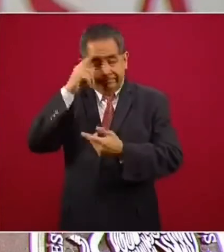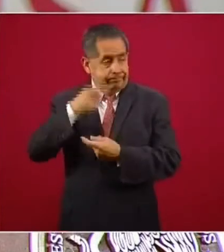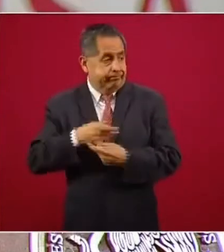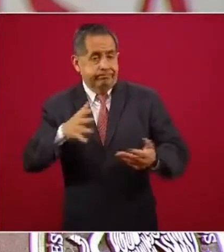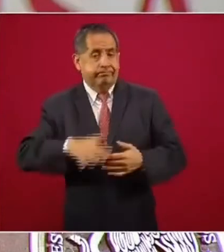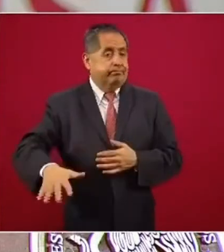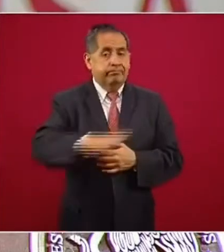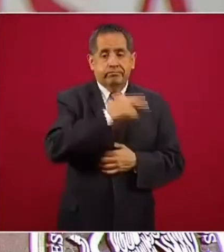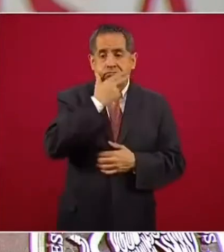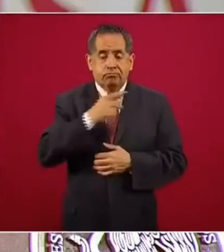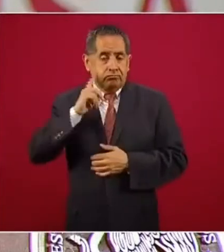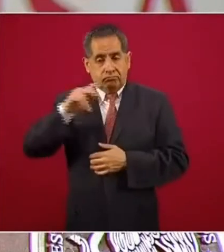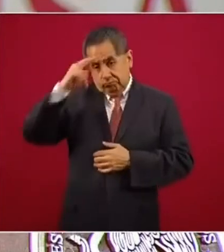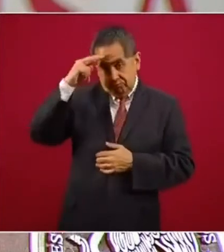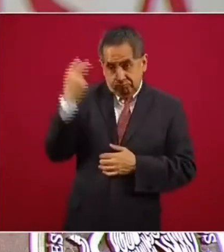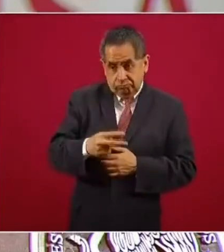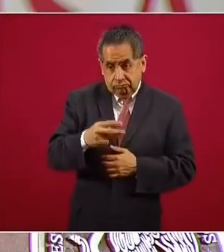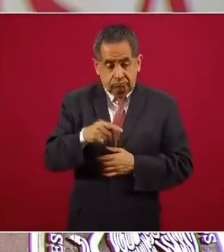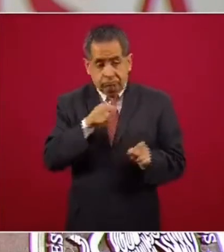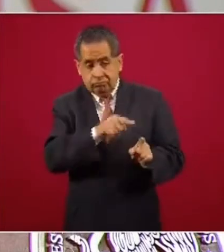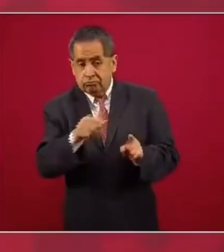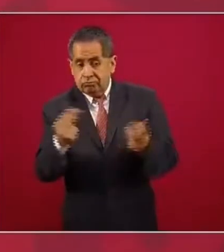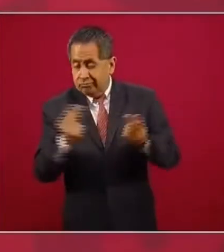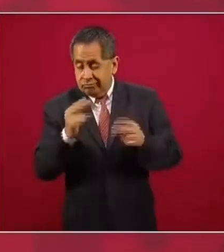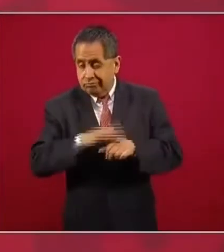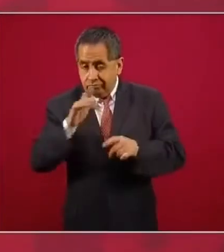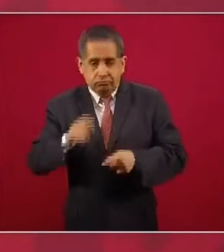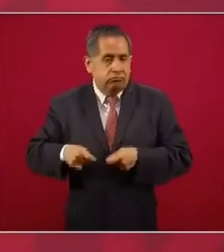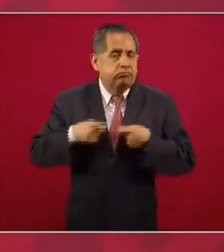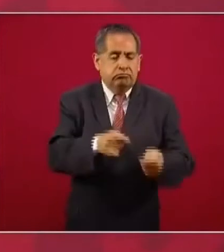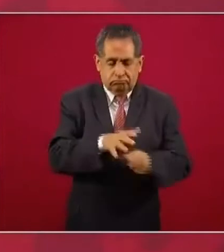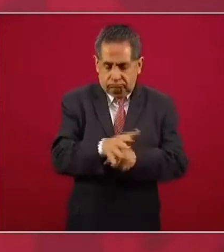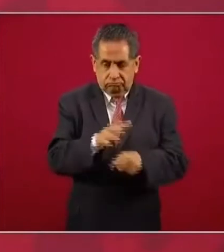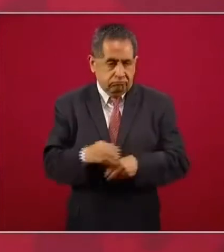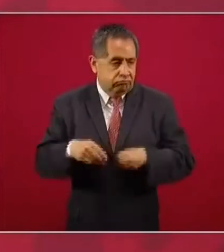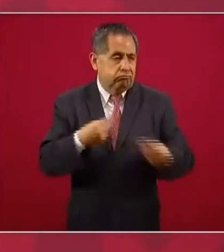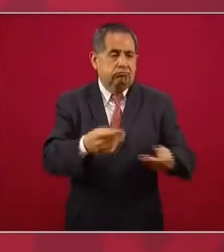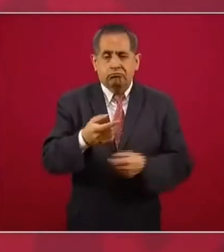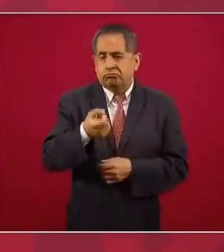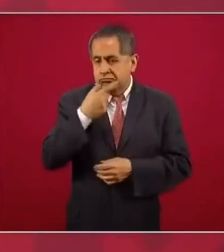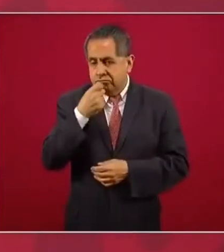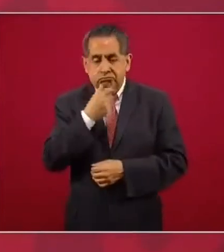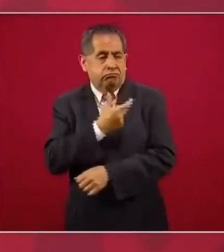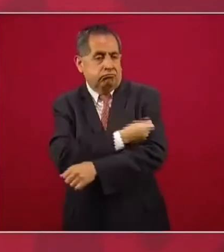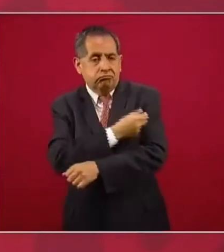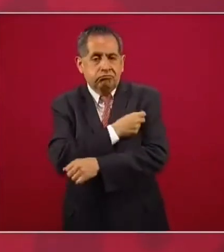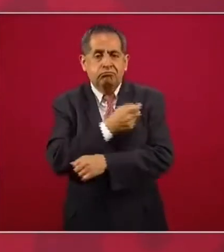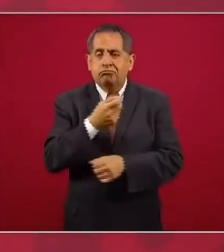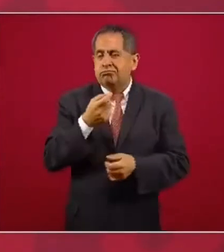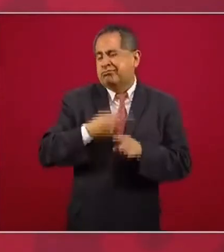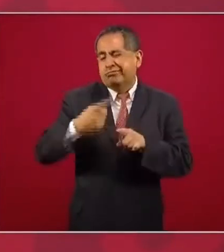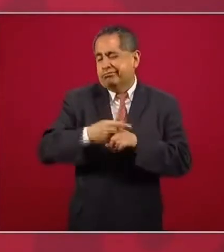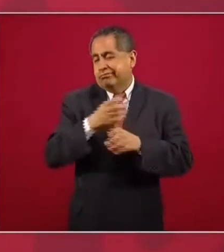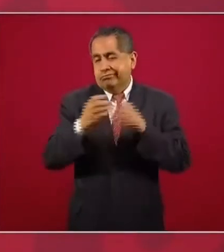mexicanos y mexicanas, en particular a quienes más lo necesitan, el acceso a medicamentos, vacunas e insumos de